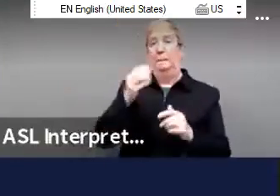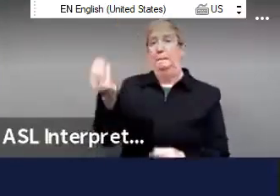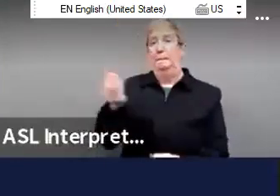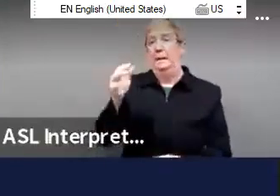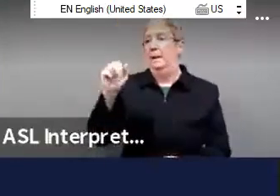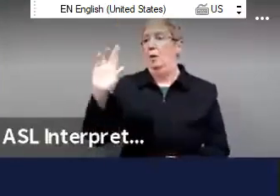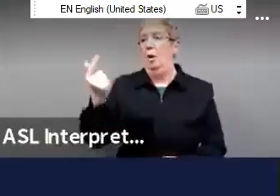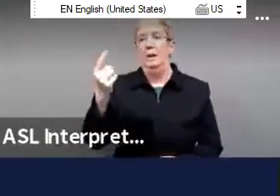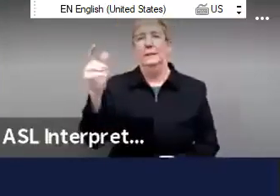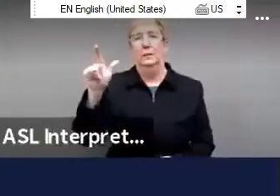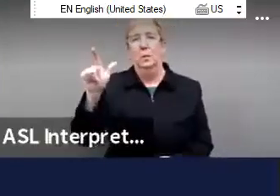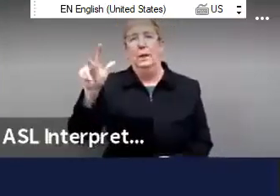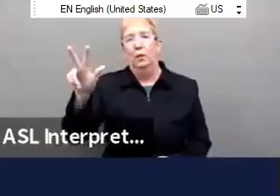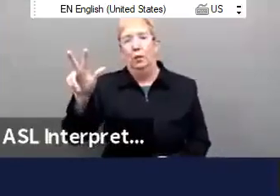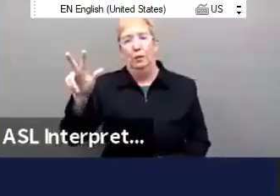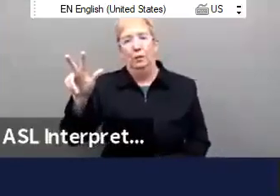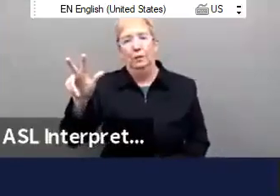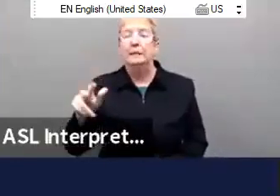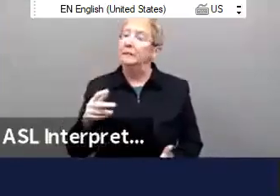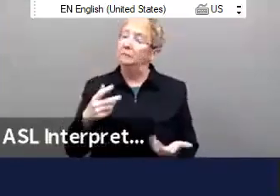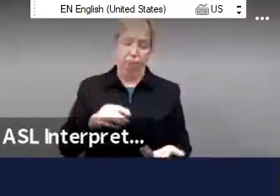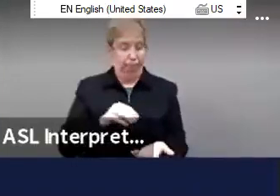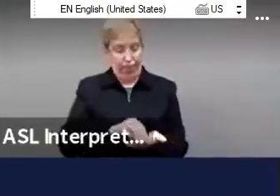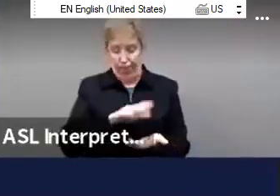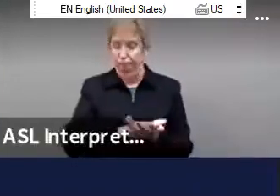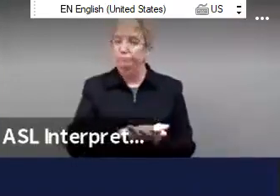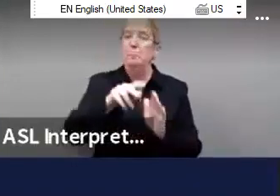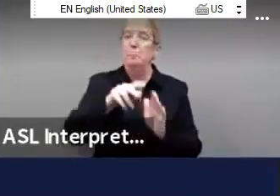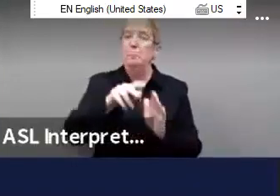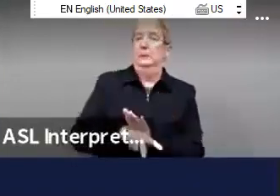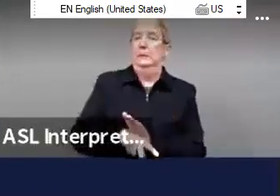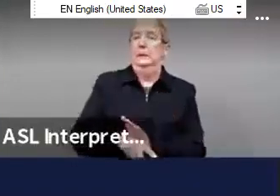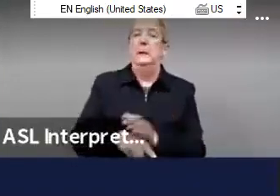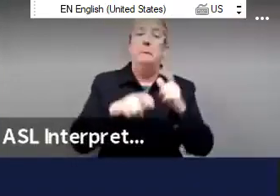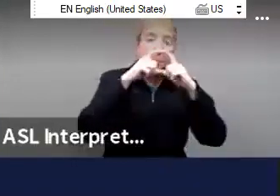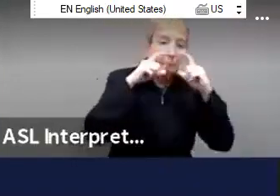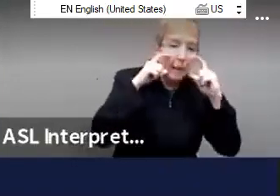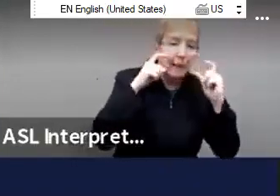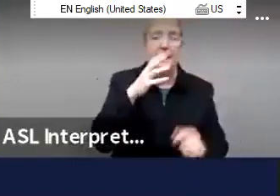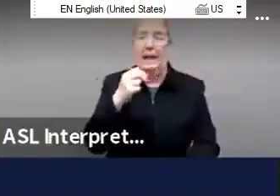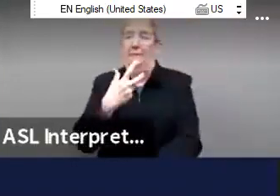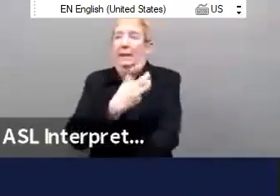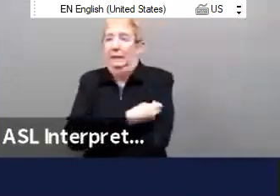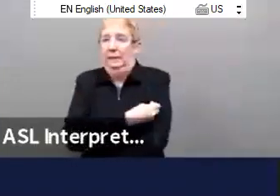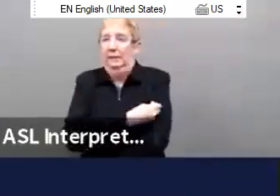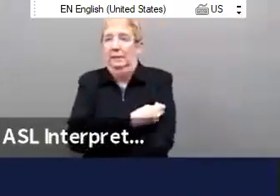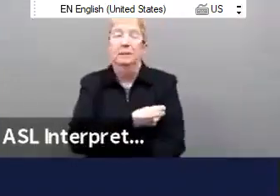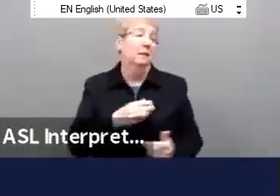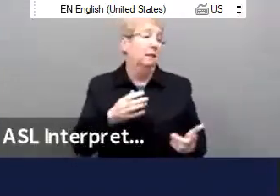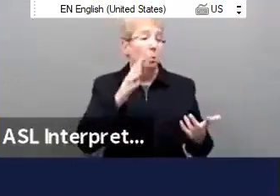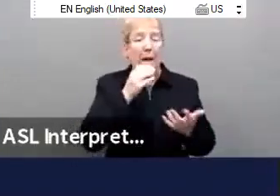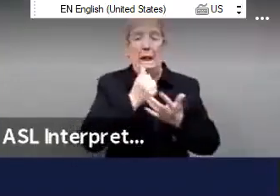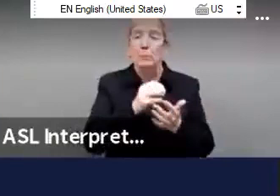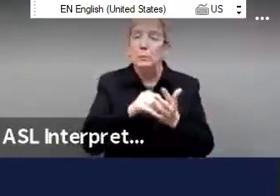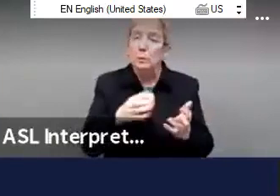públicas, privadas y charter deben de demostrar su comprobante de vacunación o una prueba de COVID semanal